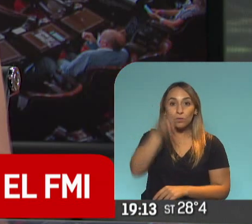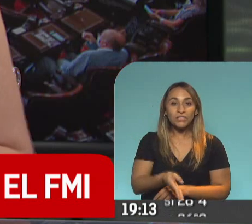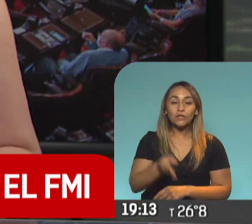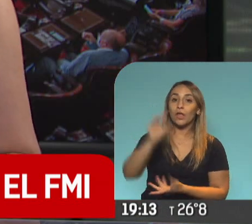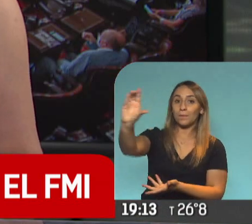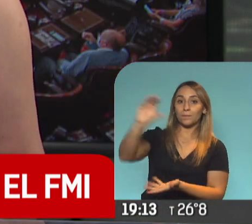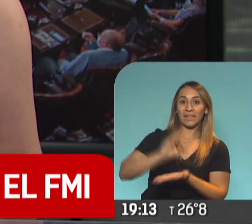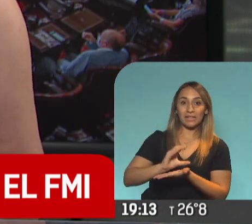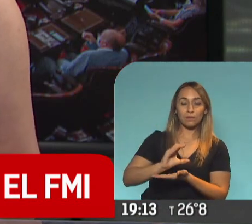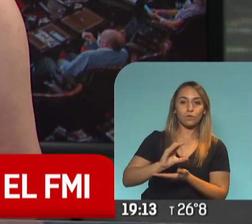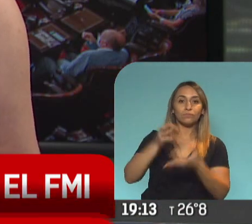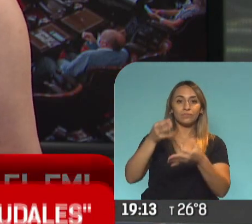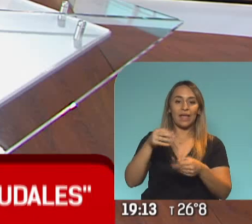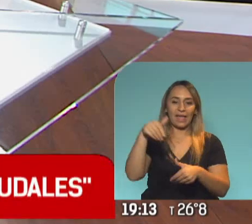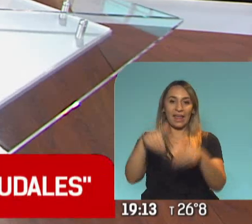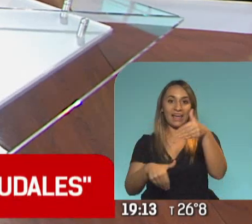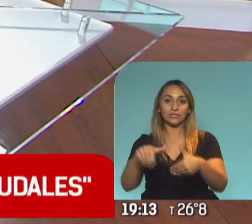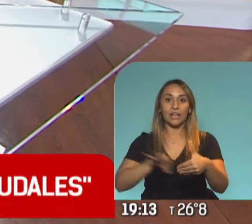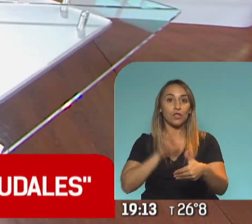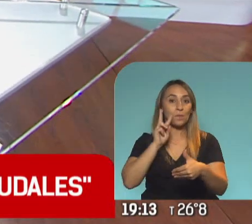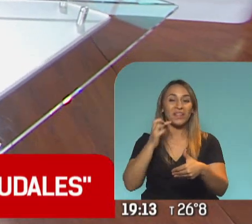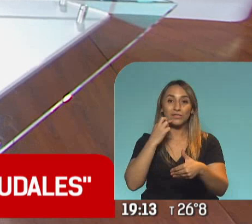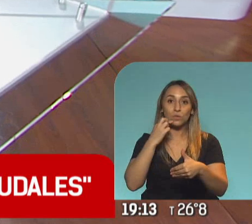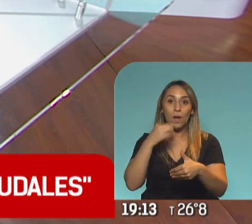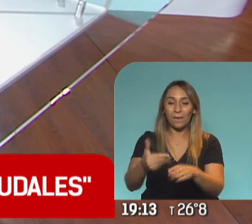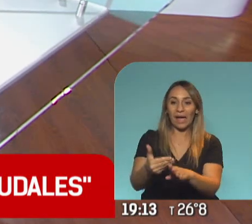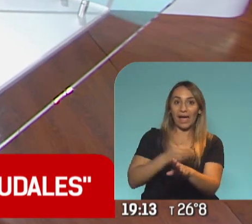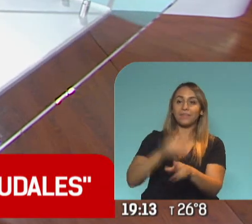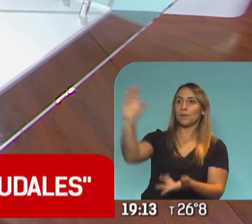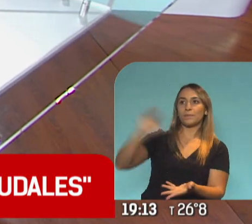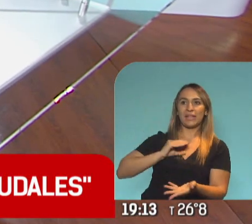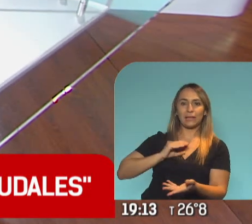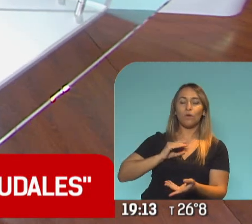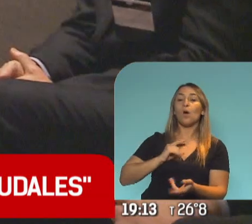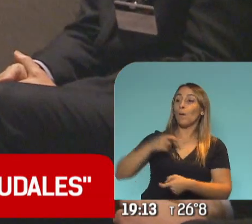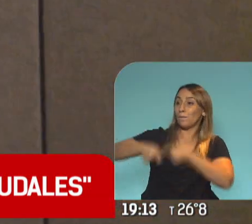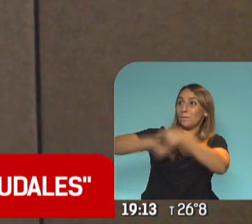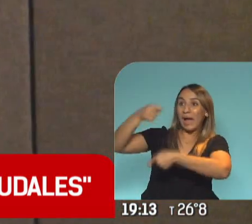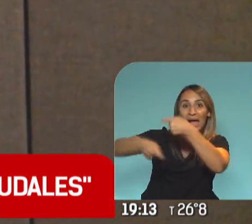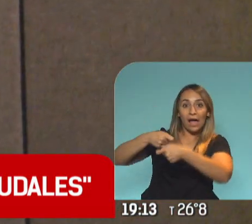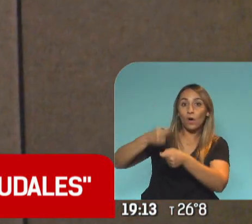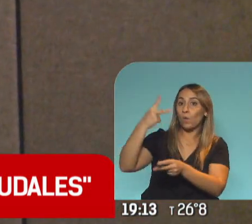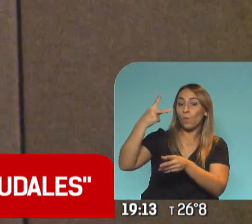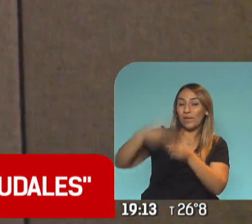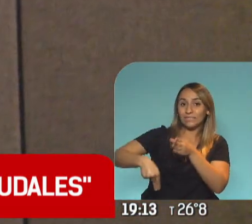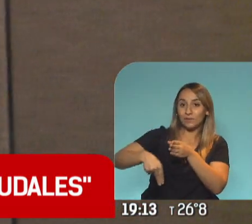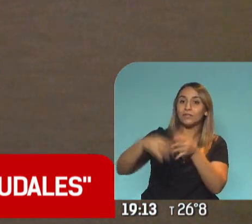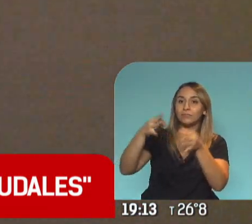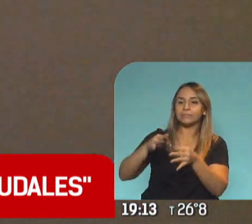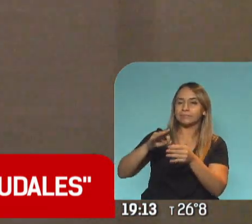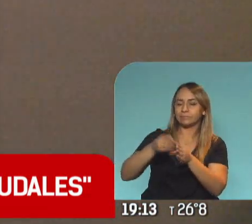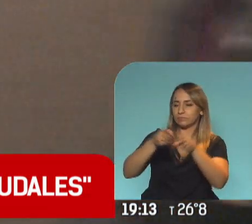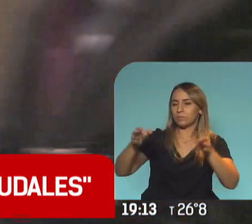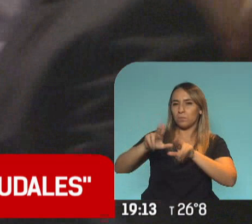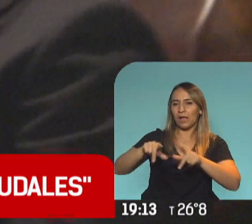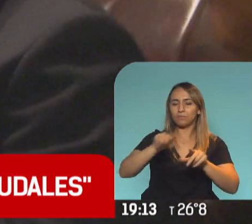emitió antes de las elecciones de 2019. Ahora, el pago de esos vencimientos solamente se ajustaron en 4 años. Era imposible